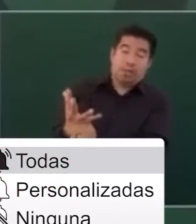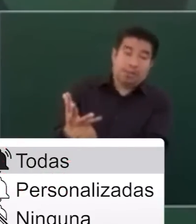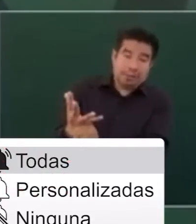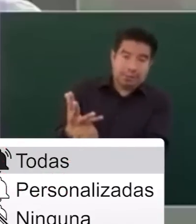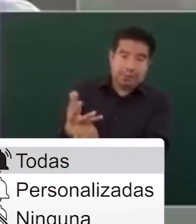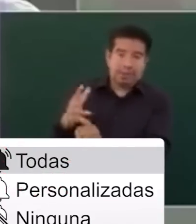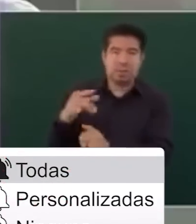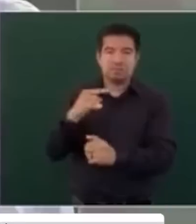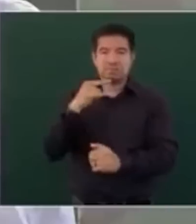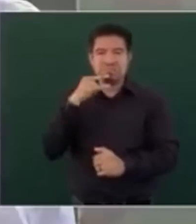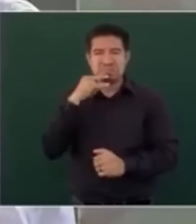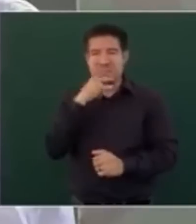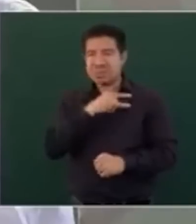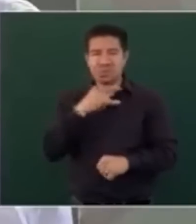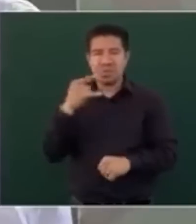hipócrita,